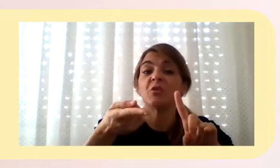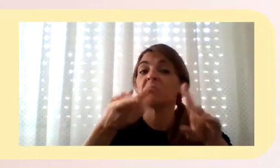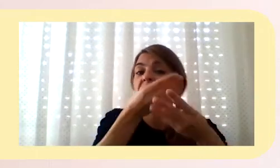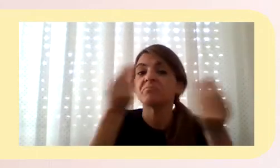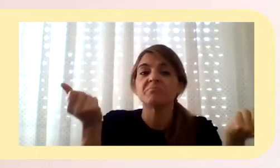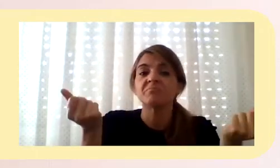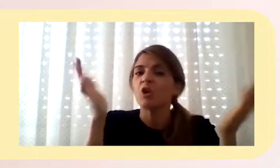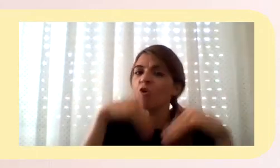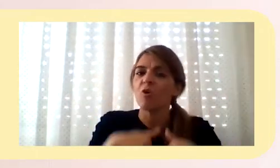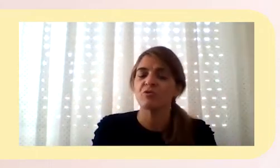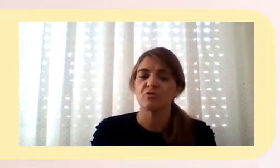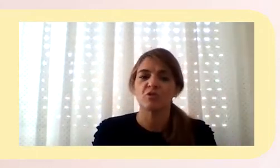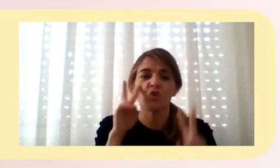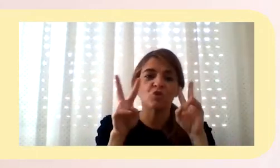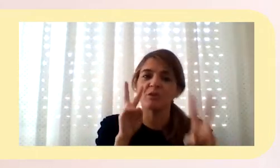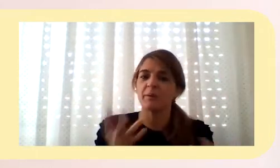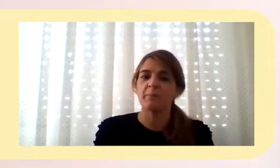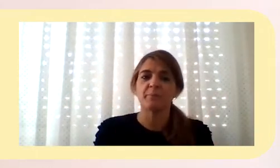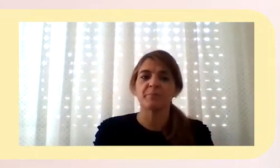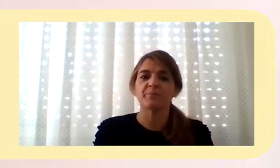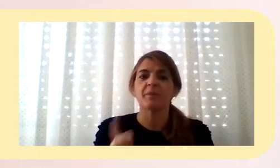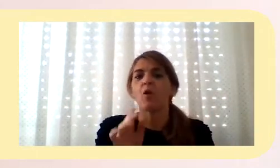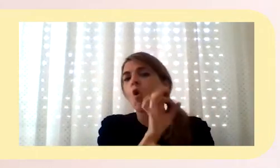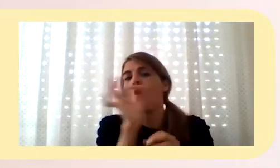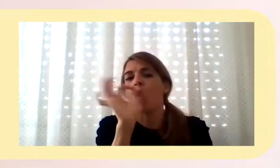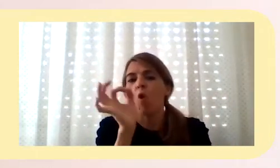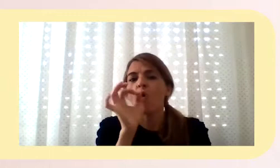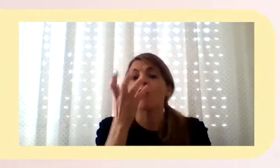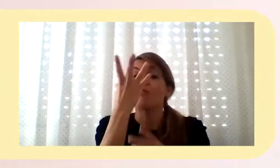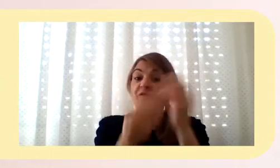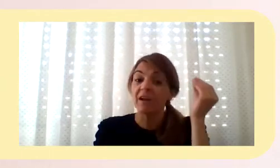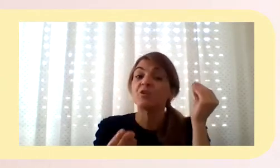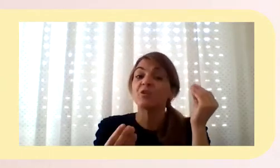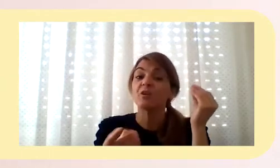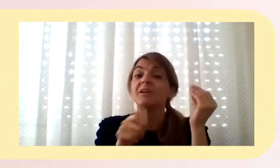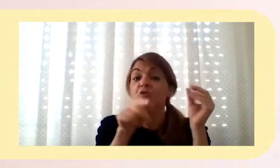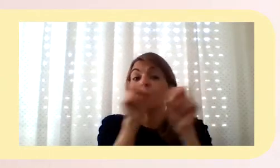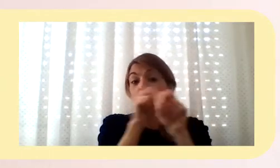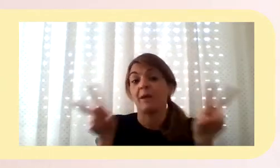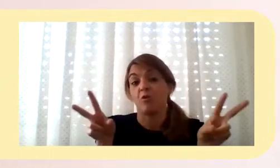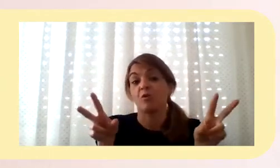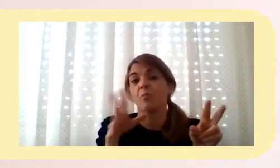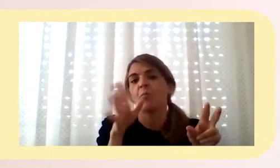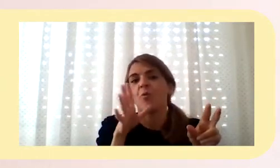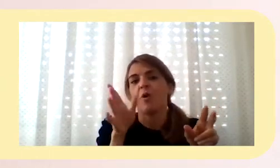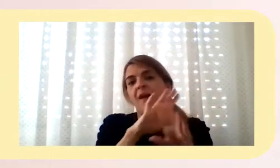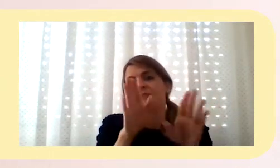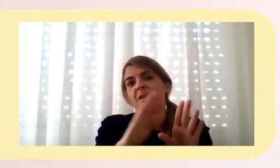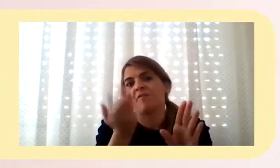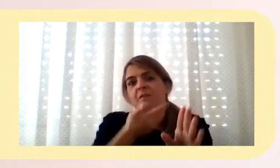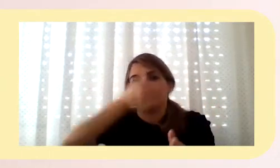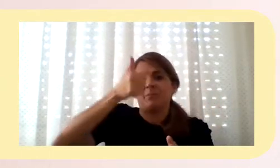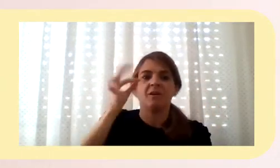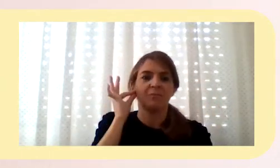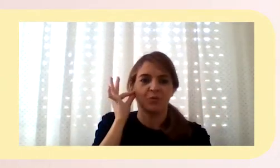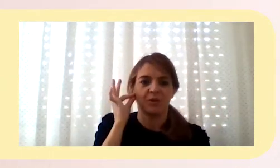desapercibido y puede llegar incluso a diagnósticos erróneos, que todavía es mucho peor, poniéndose en grave peligro la salud de las